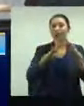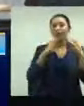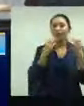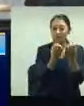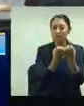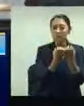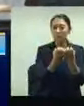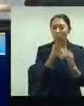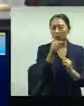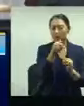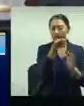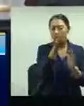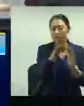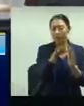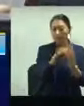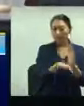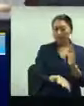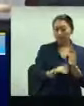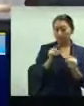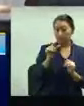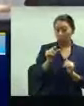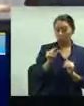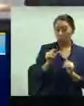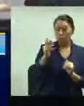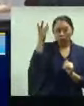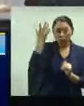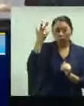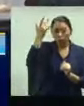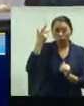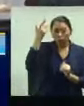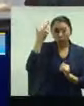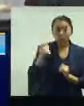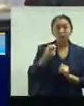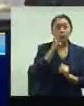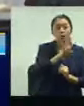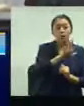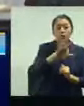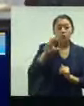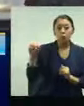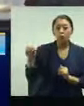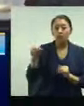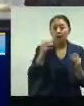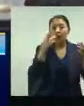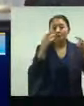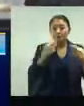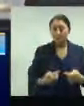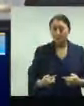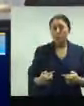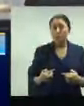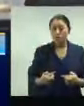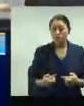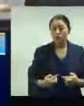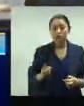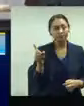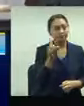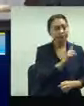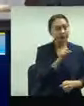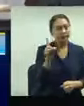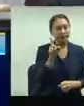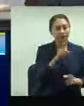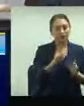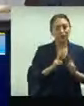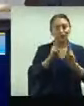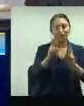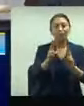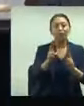o sea que en cada día, en cada turno, hay 450 personas que no reciben ese